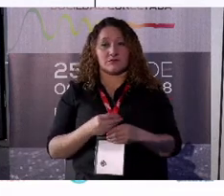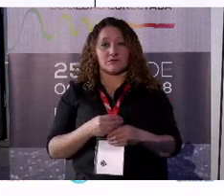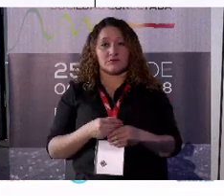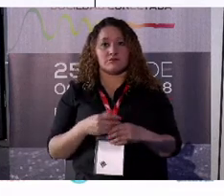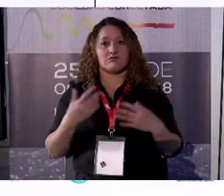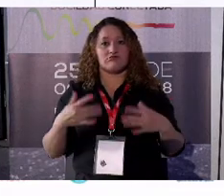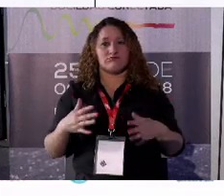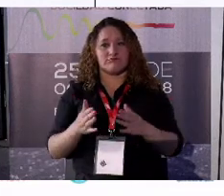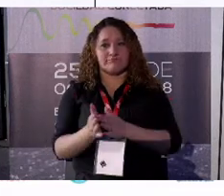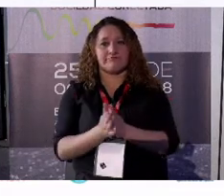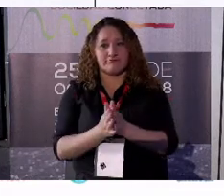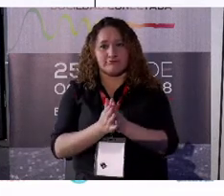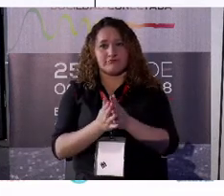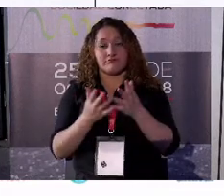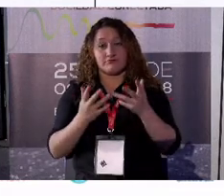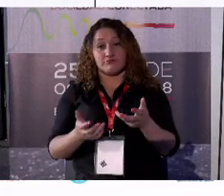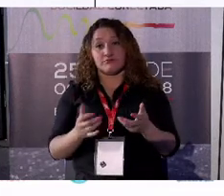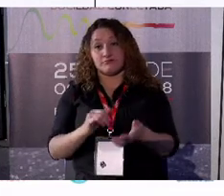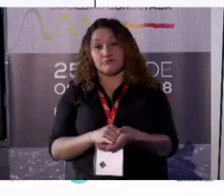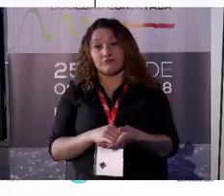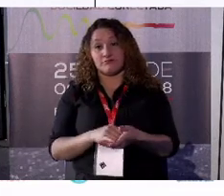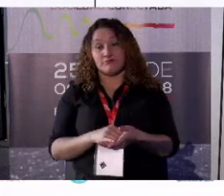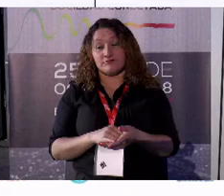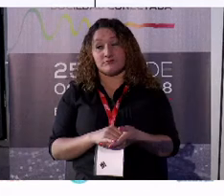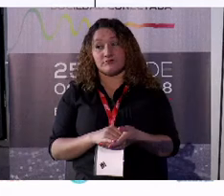Se tiene mucha expectativa al respecto. Esta mañana,